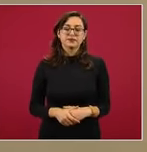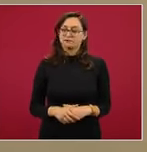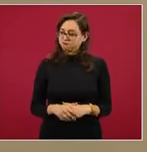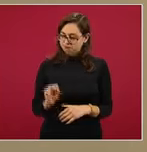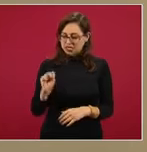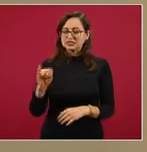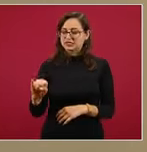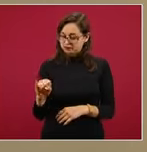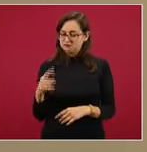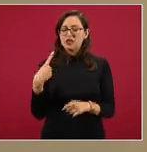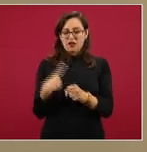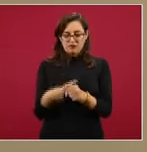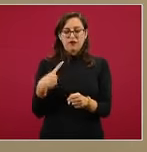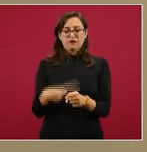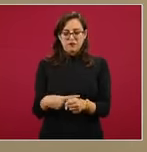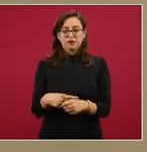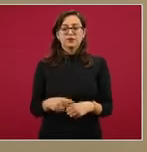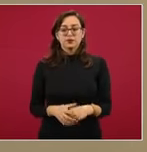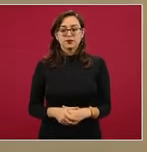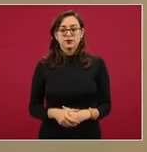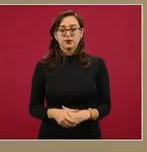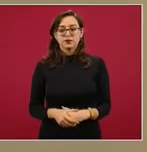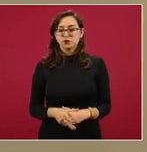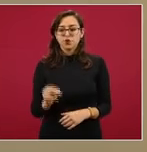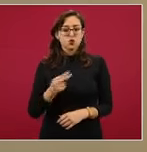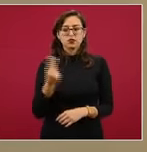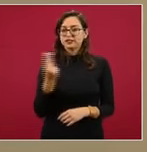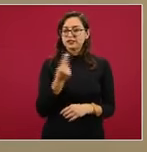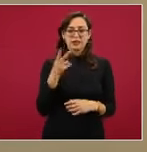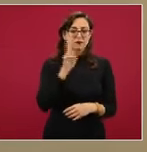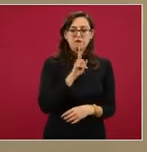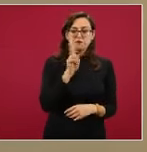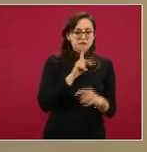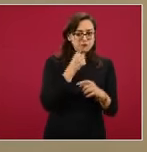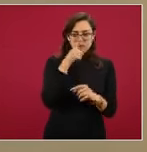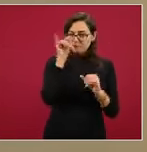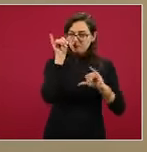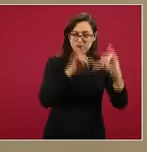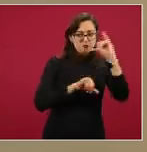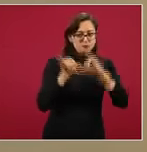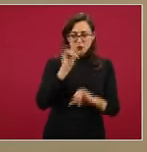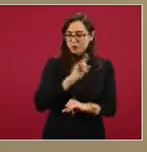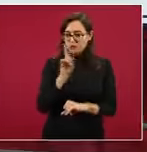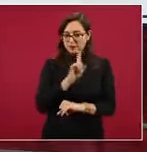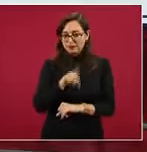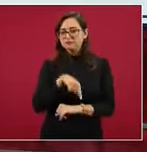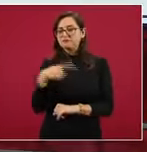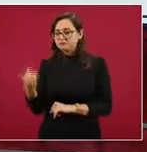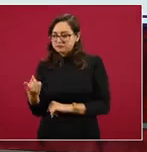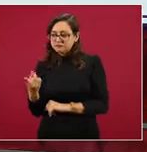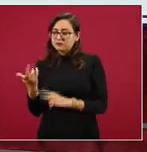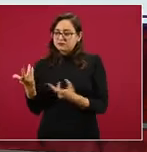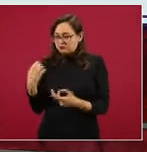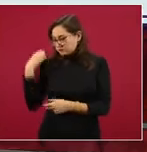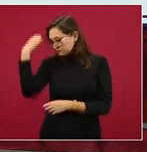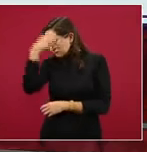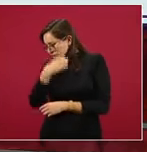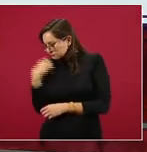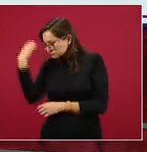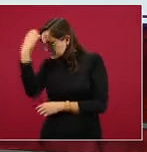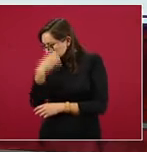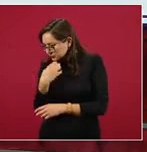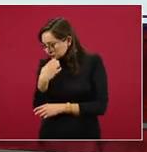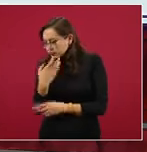positivos, como personas que tienen un resultado positivo al virus SARS-CoV-2, pero que no tuvieron una